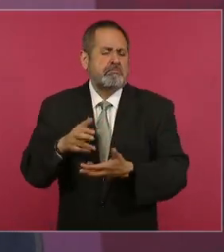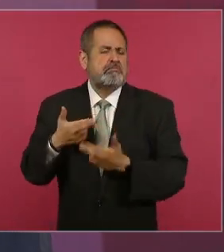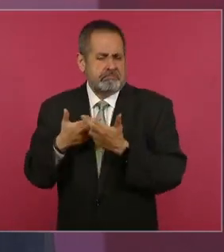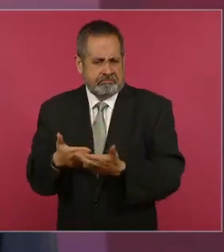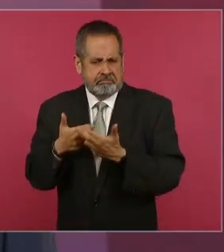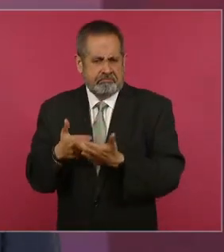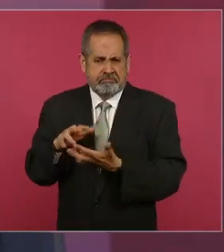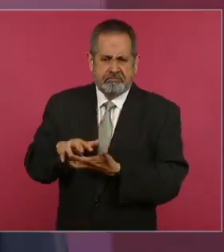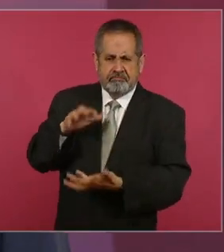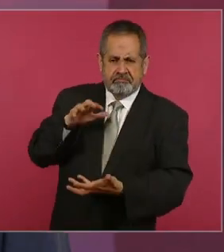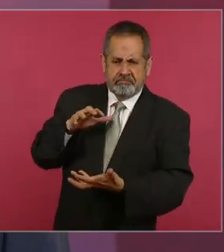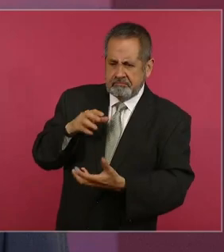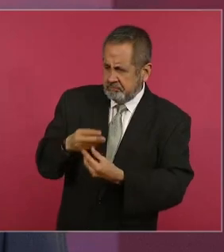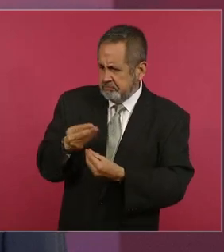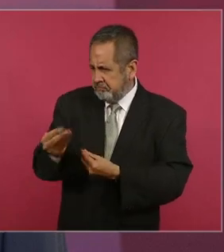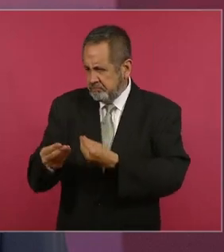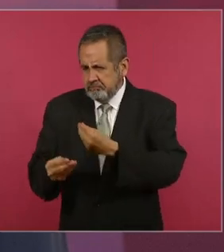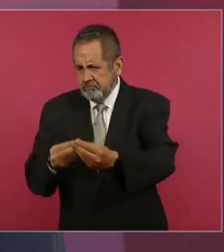no tenemos,